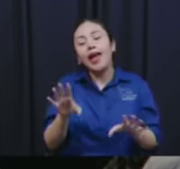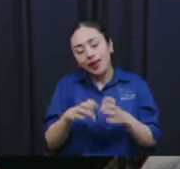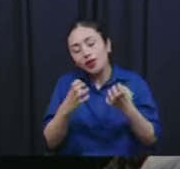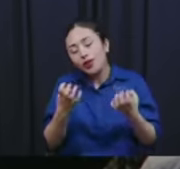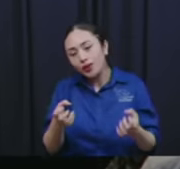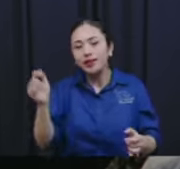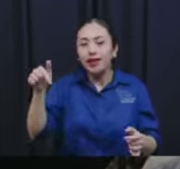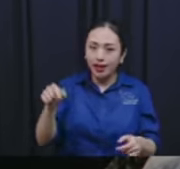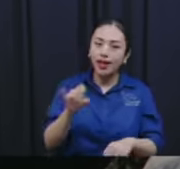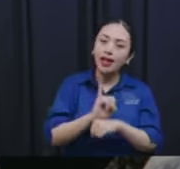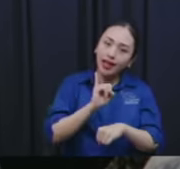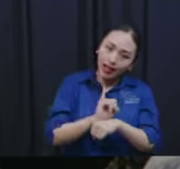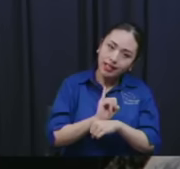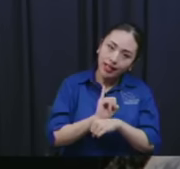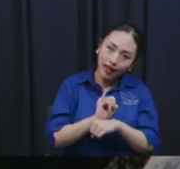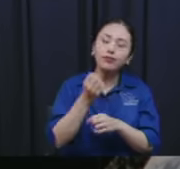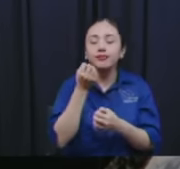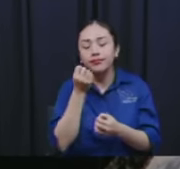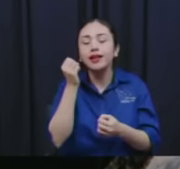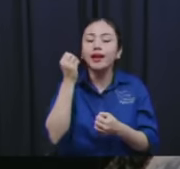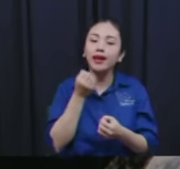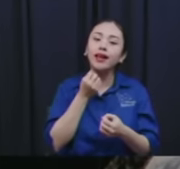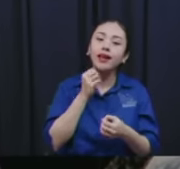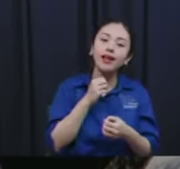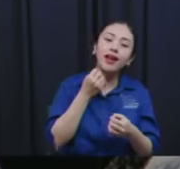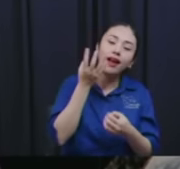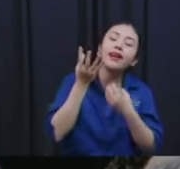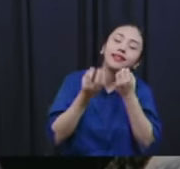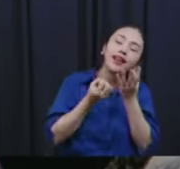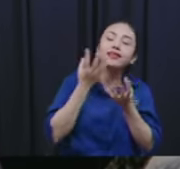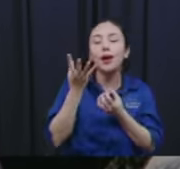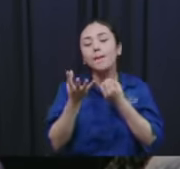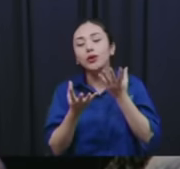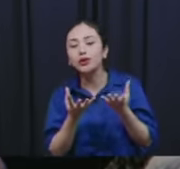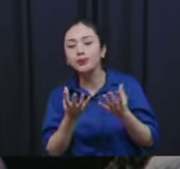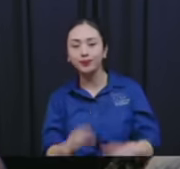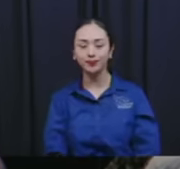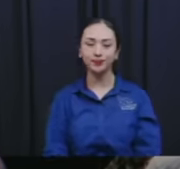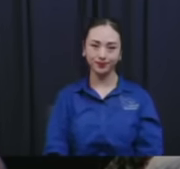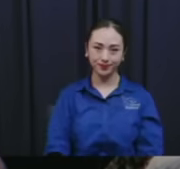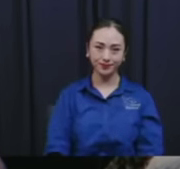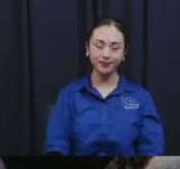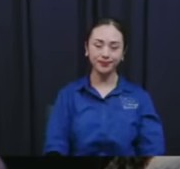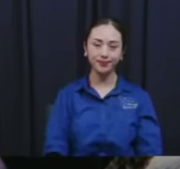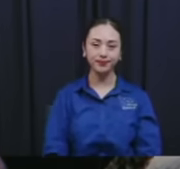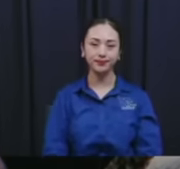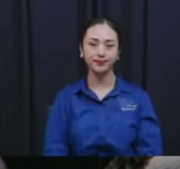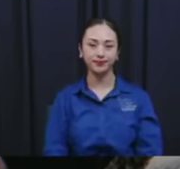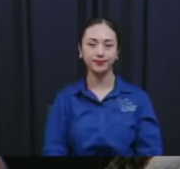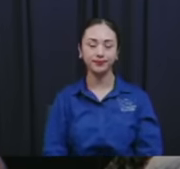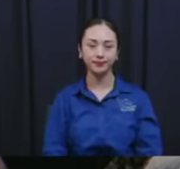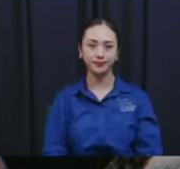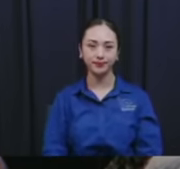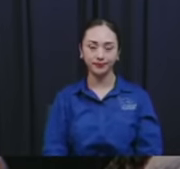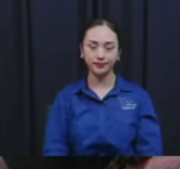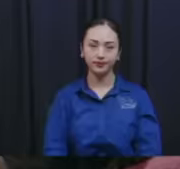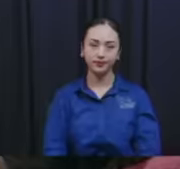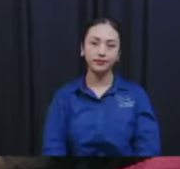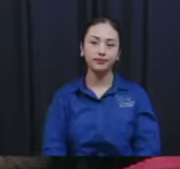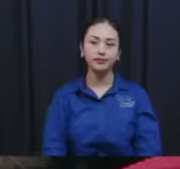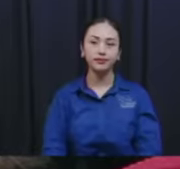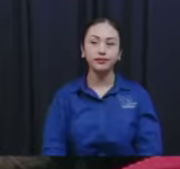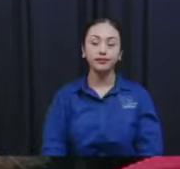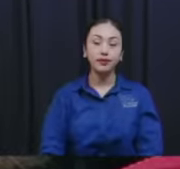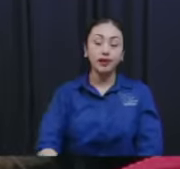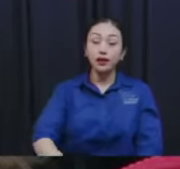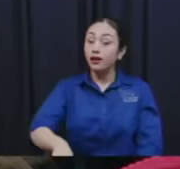Bueno pero eso es por eso me recordé y que Dios me perdone por haberme desviado del tema pero de todos modos les recuerdo que